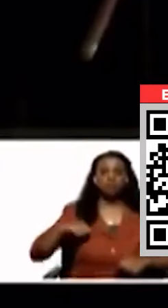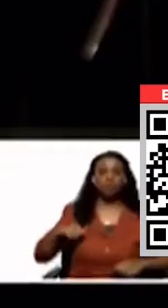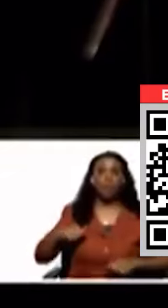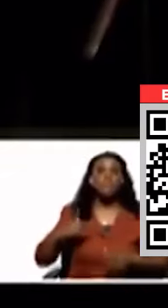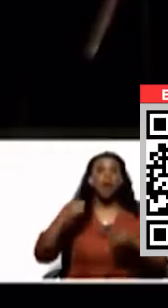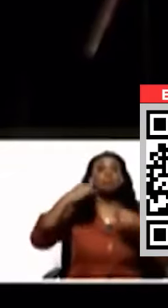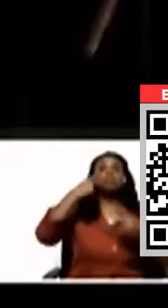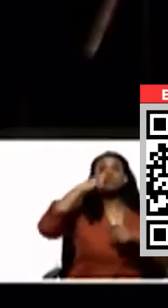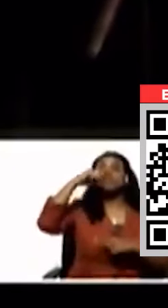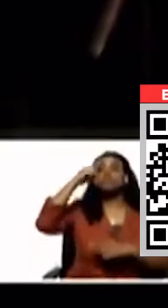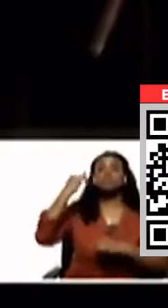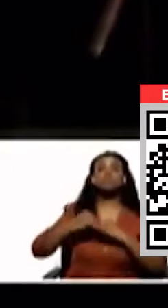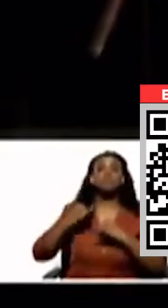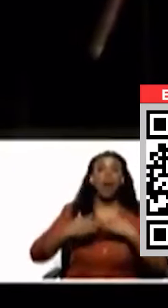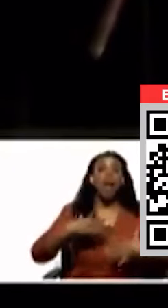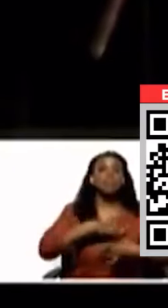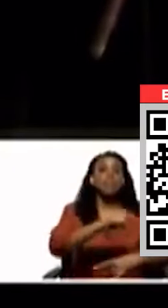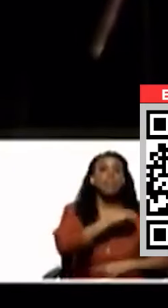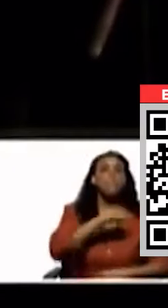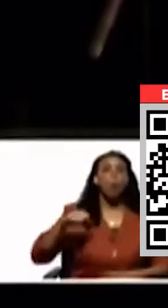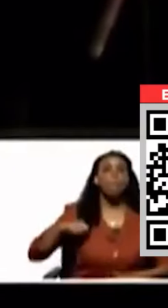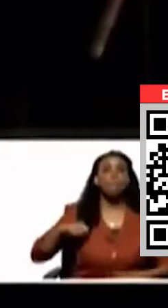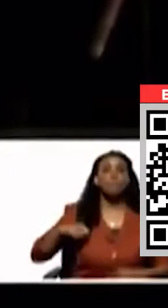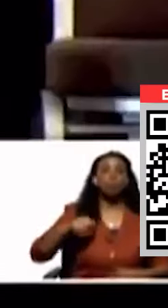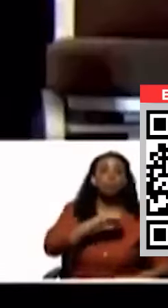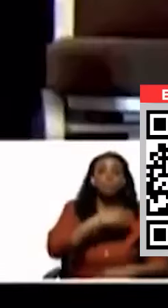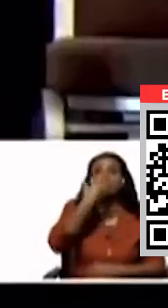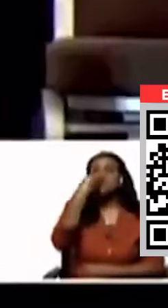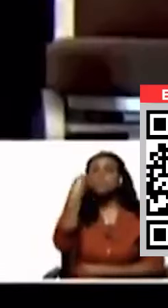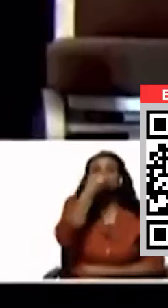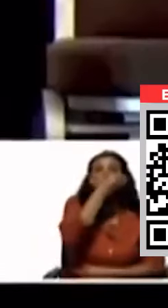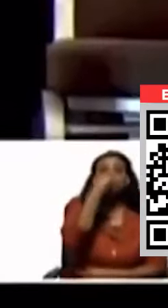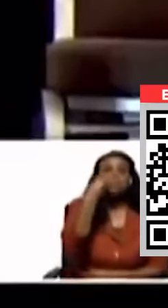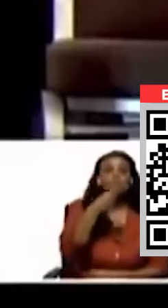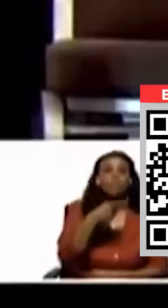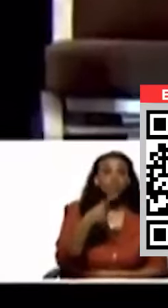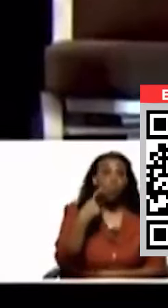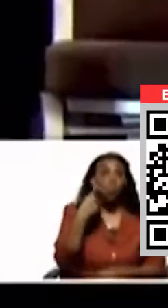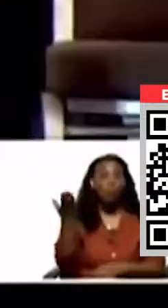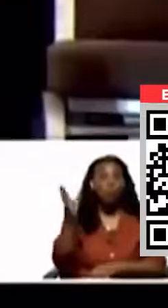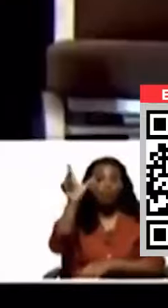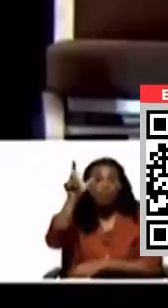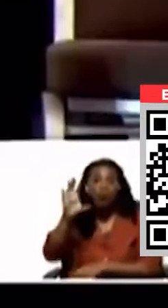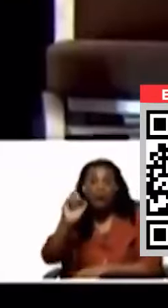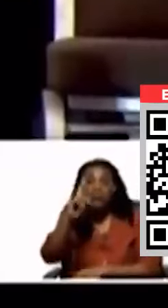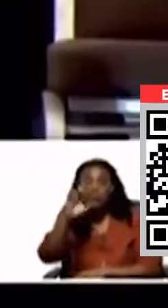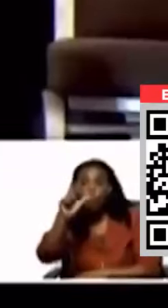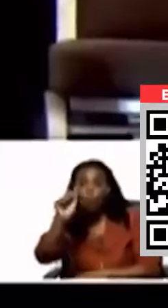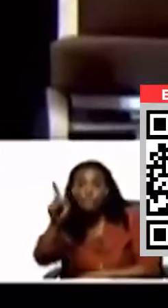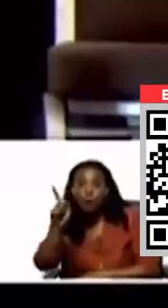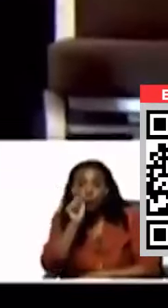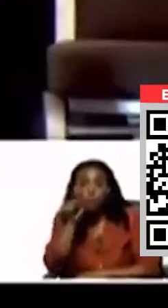sus apellidos, para sus intereses. Como bien lo dice en su carta,